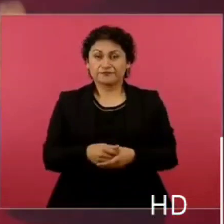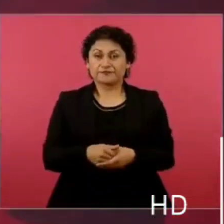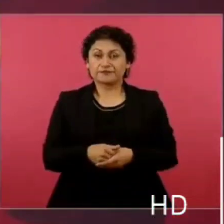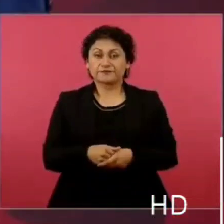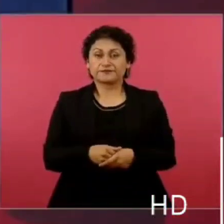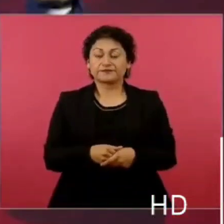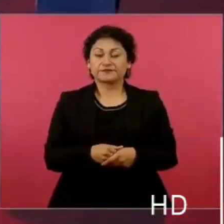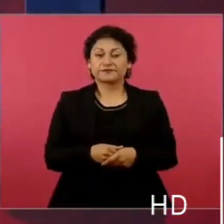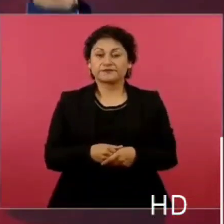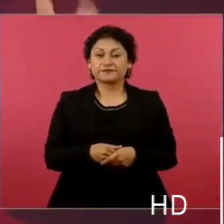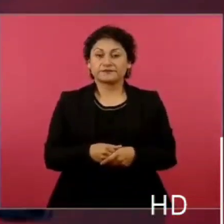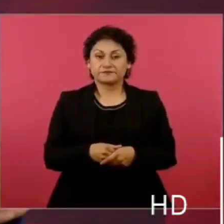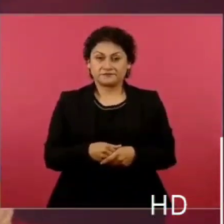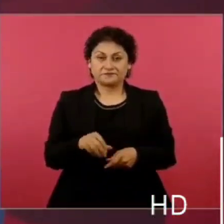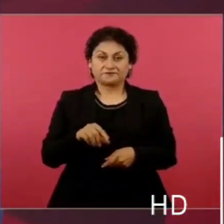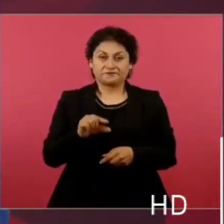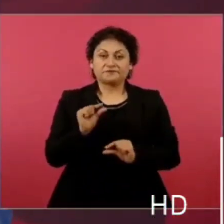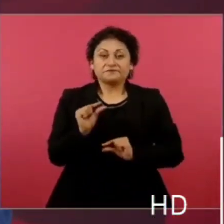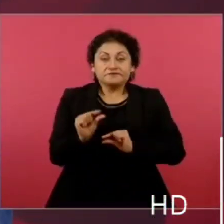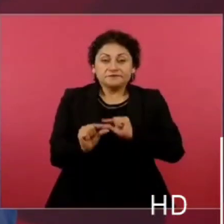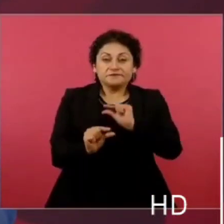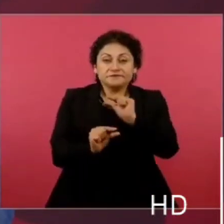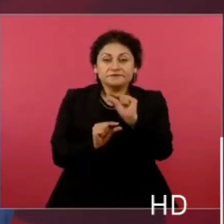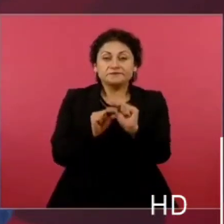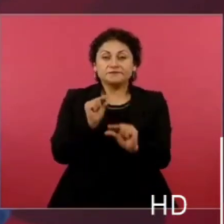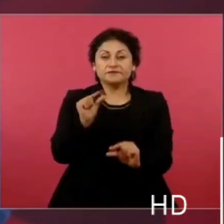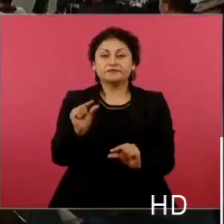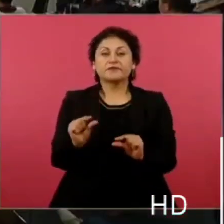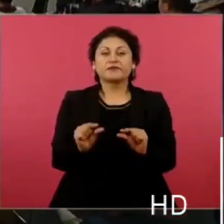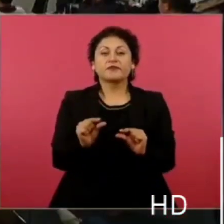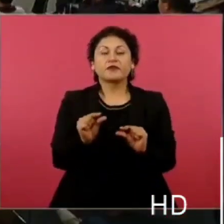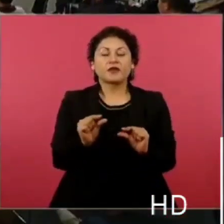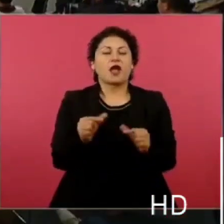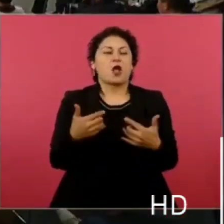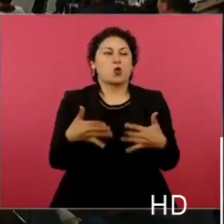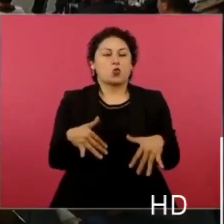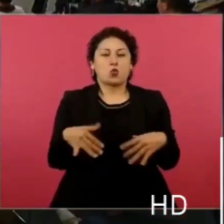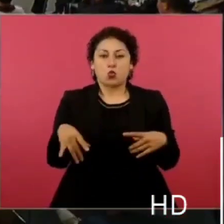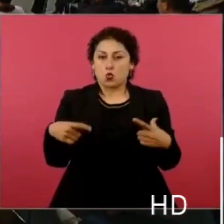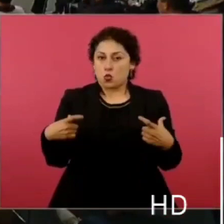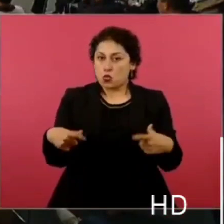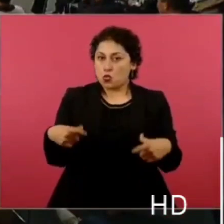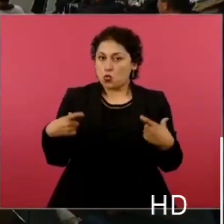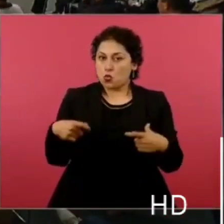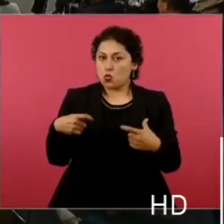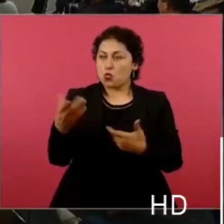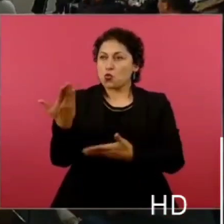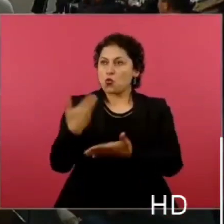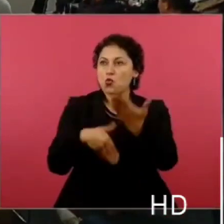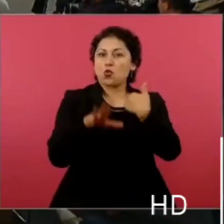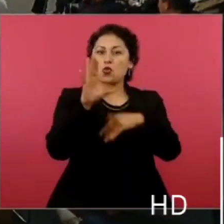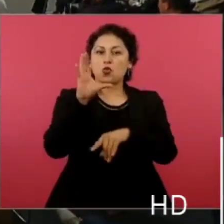y destacados hombres de negocios o políticos.